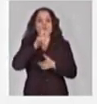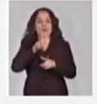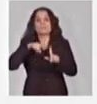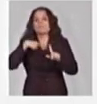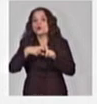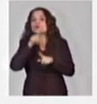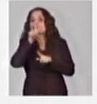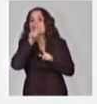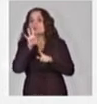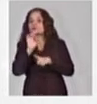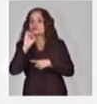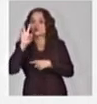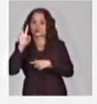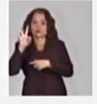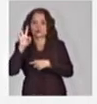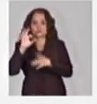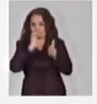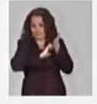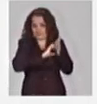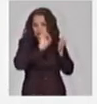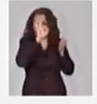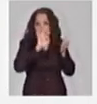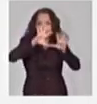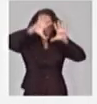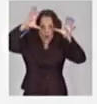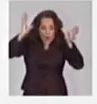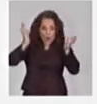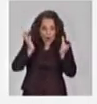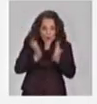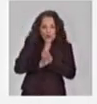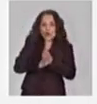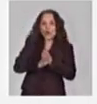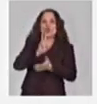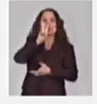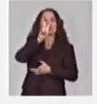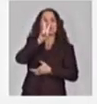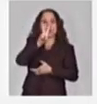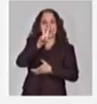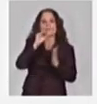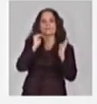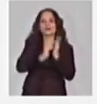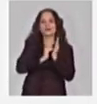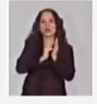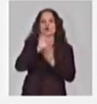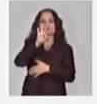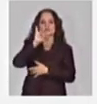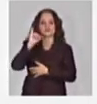y entonces es 2.100. Es decir, en el salario ya está calculado el 5%.